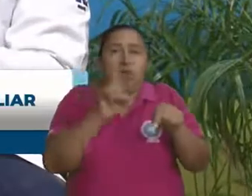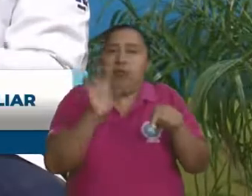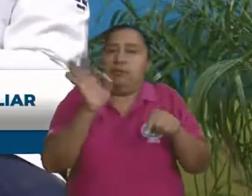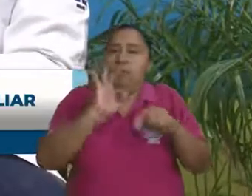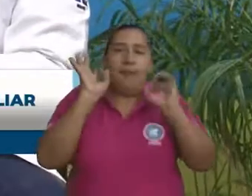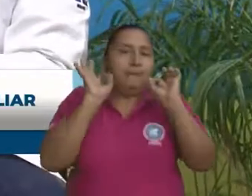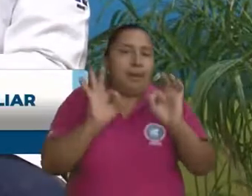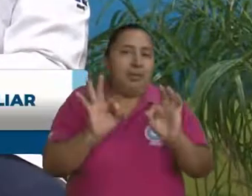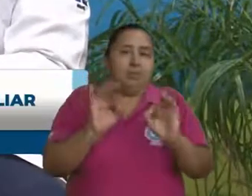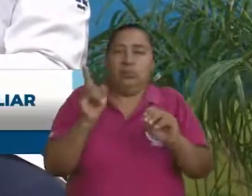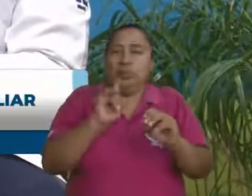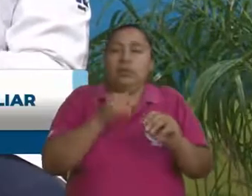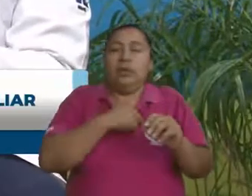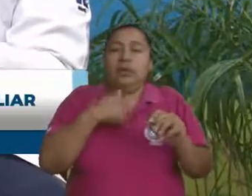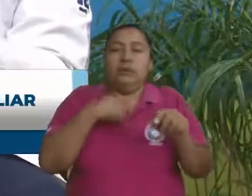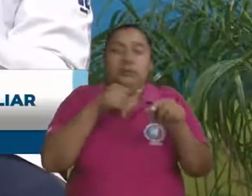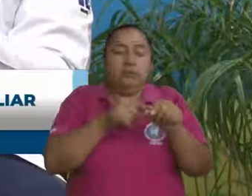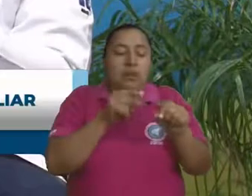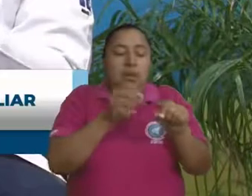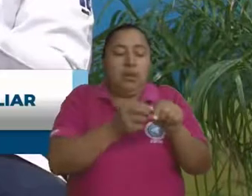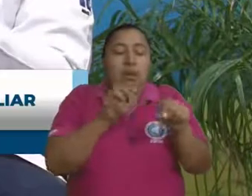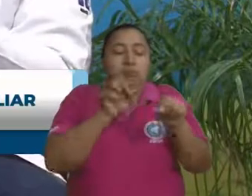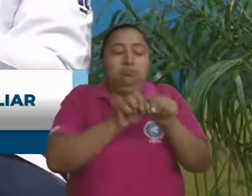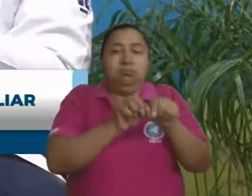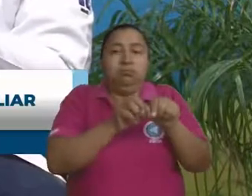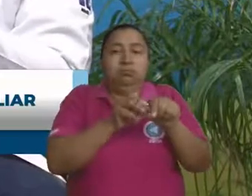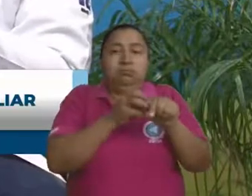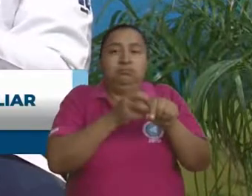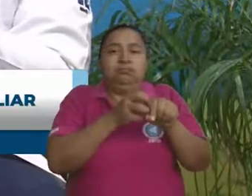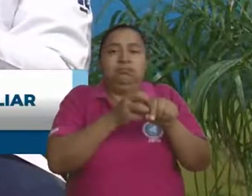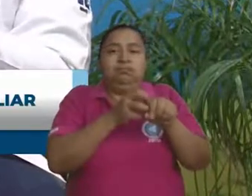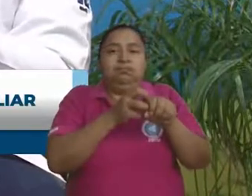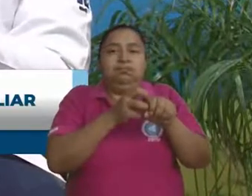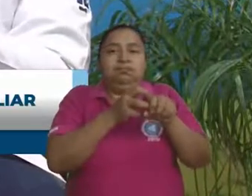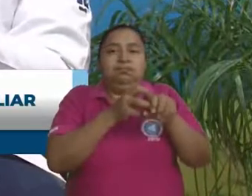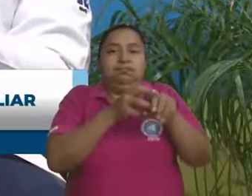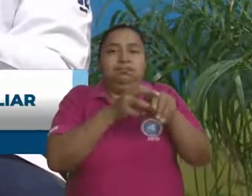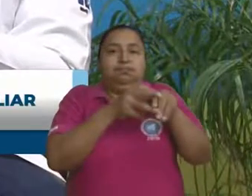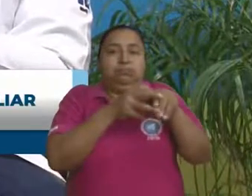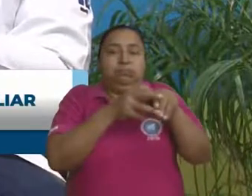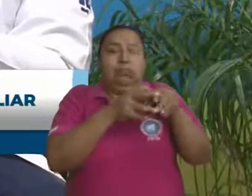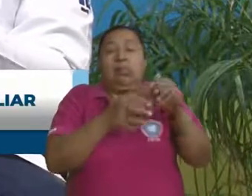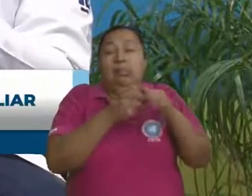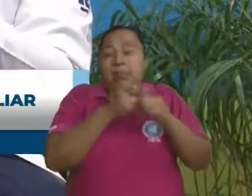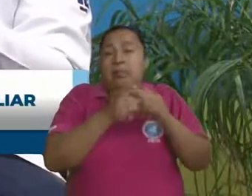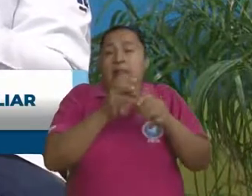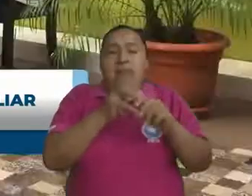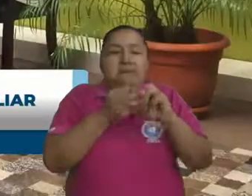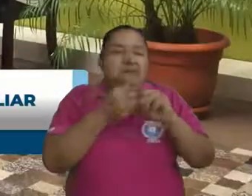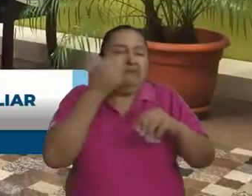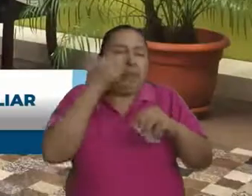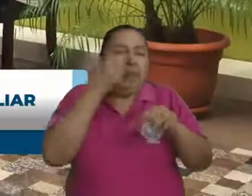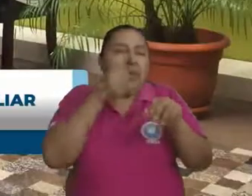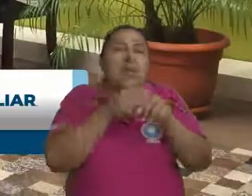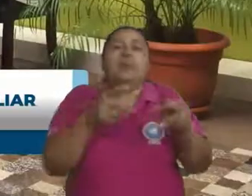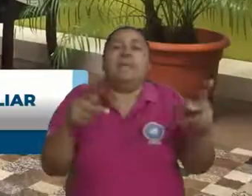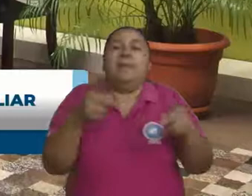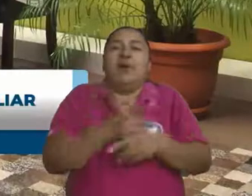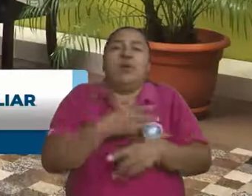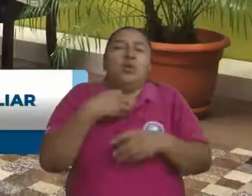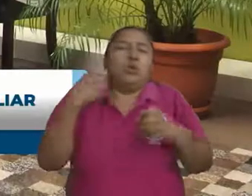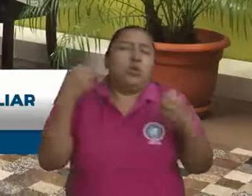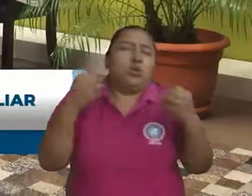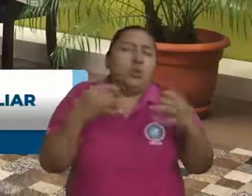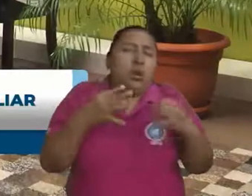adecuada. Esto hace que se vaya inflamando progresivamente y en algún momento se infecte, se colonice por bacterias y esto causa pues un